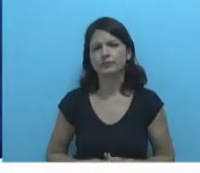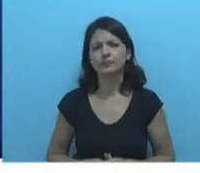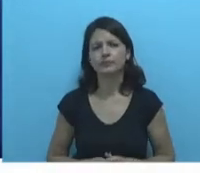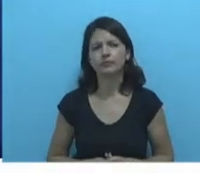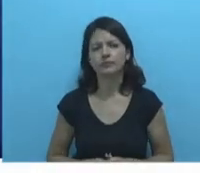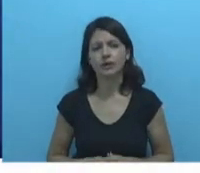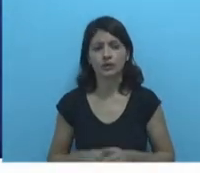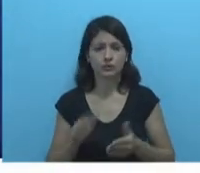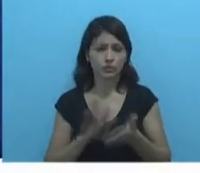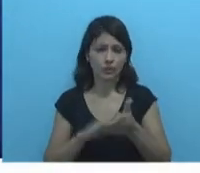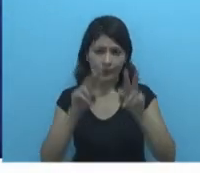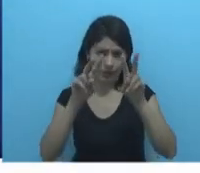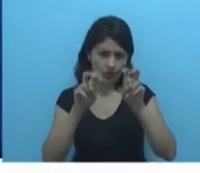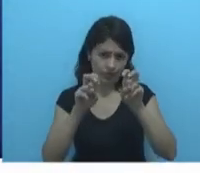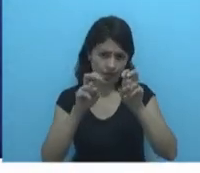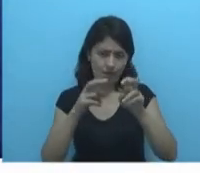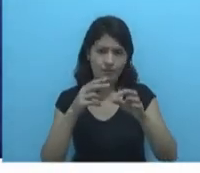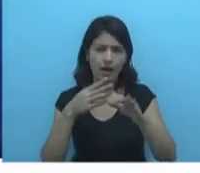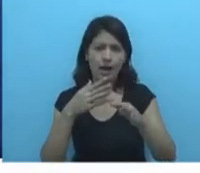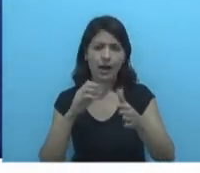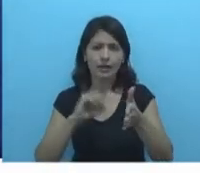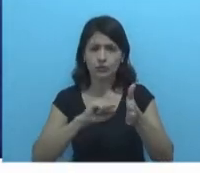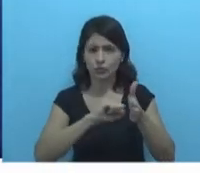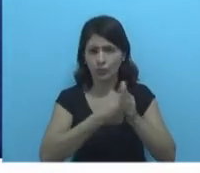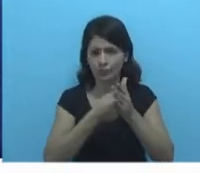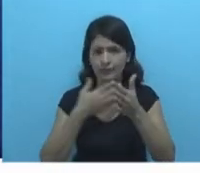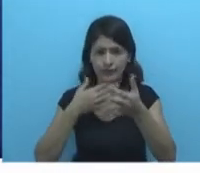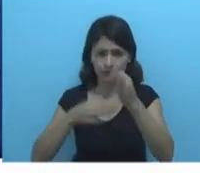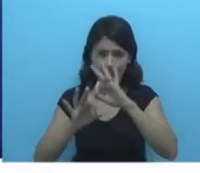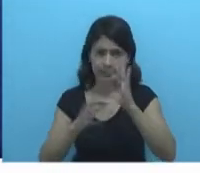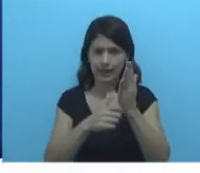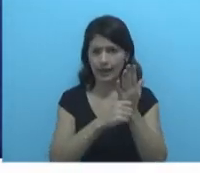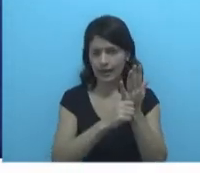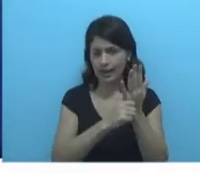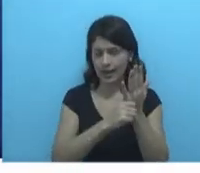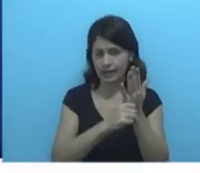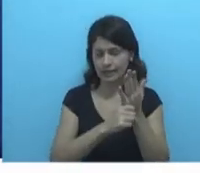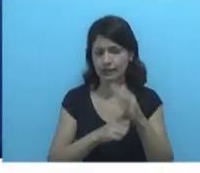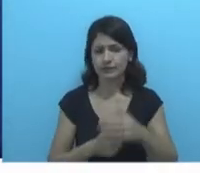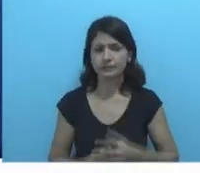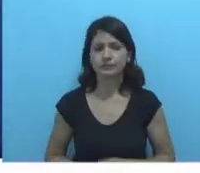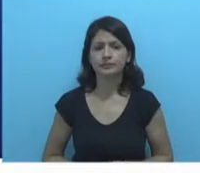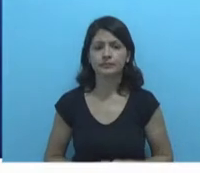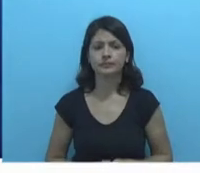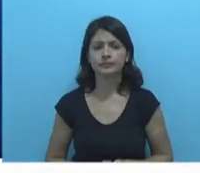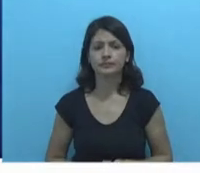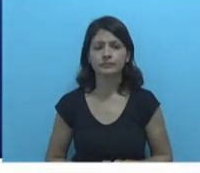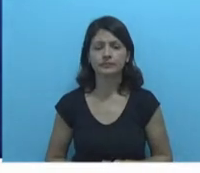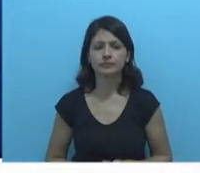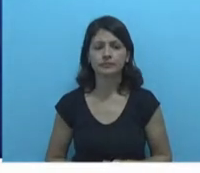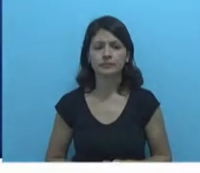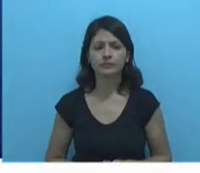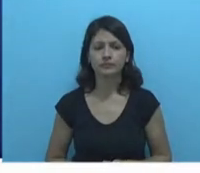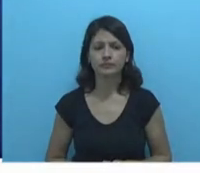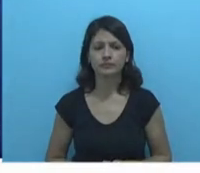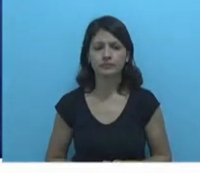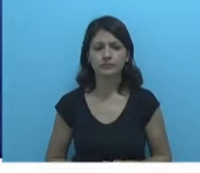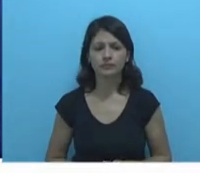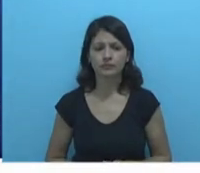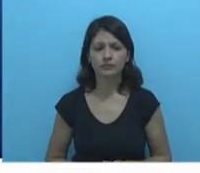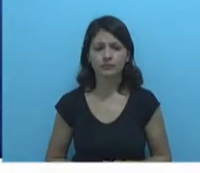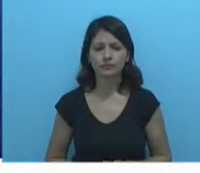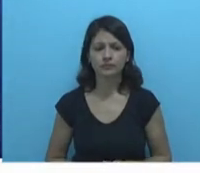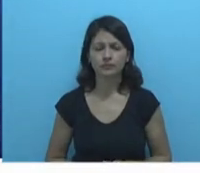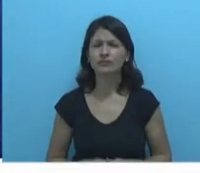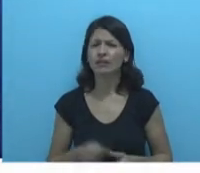Gobierno Nacional en el tema de la prohibición en la exportación de carnes, aplicando nuevamente y cayendo nuevamente en